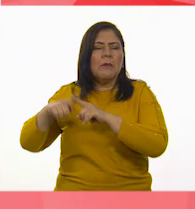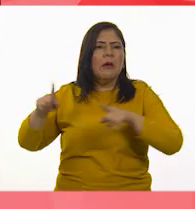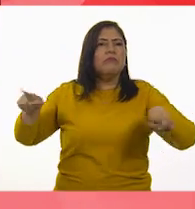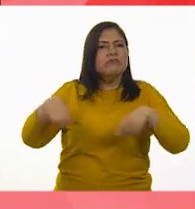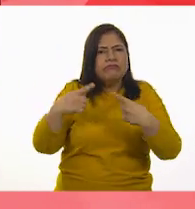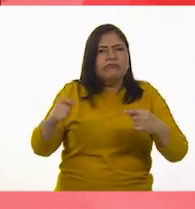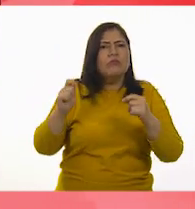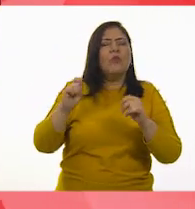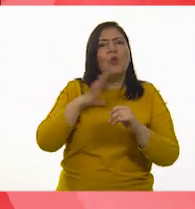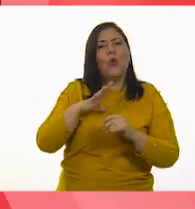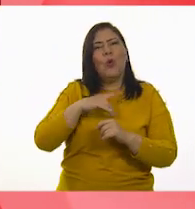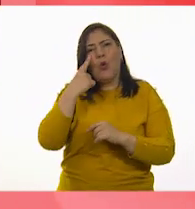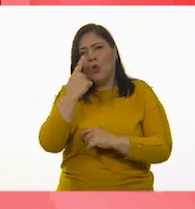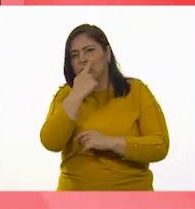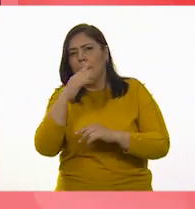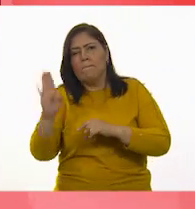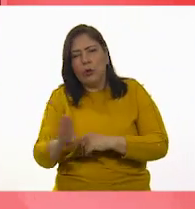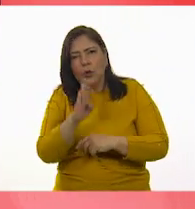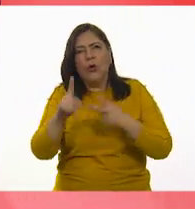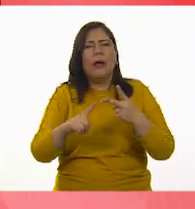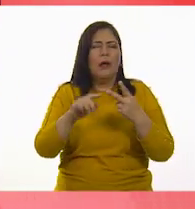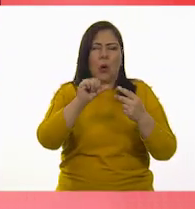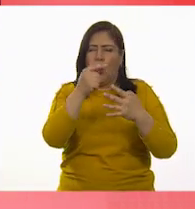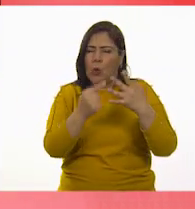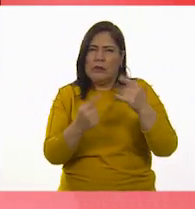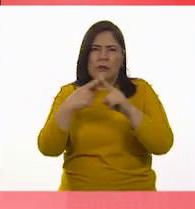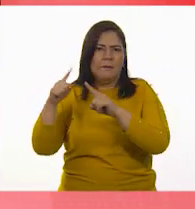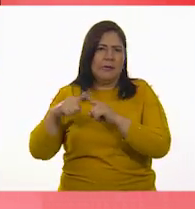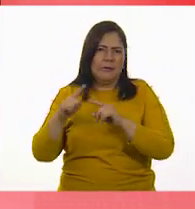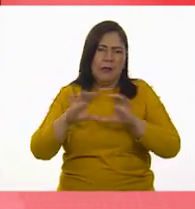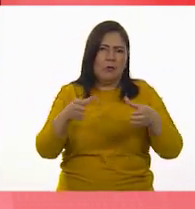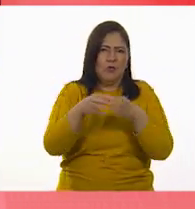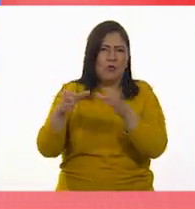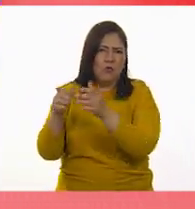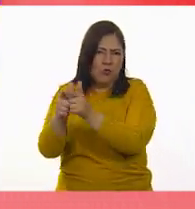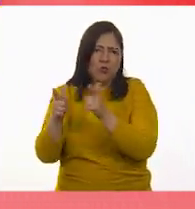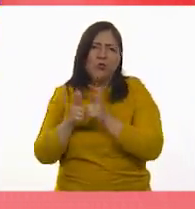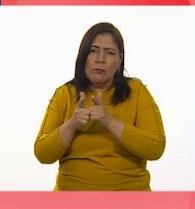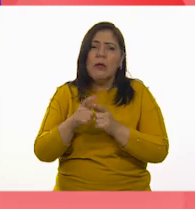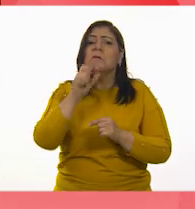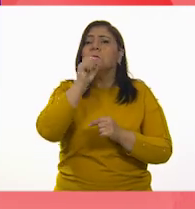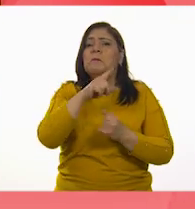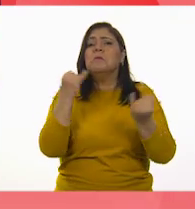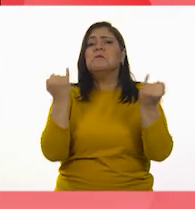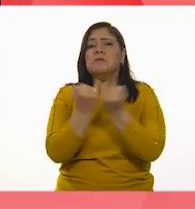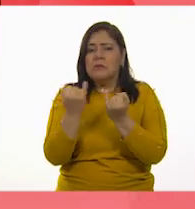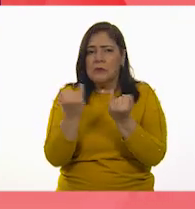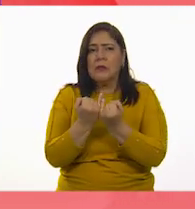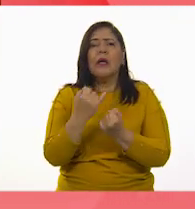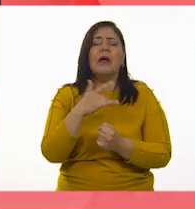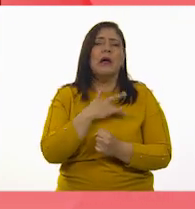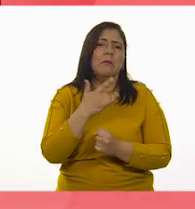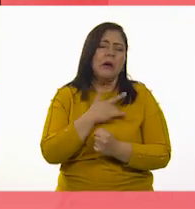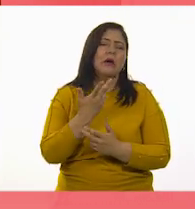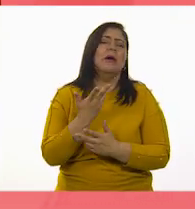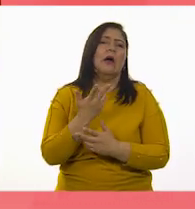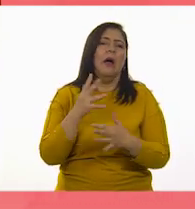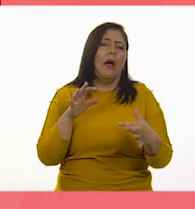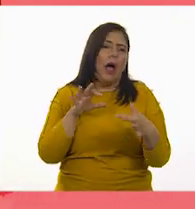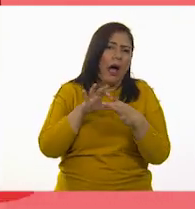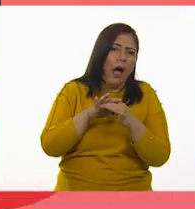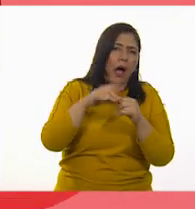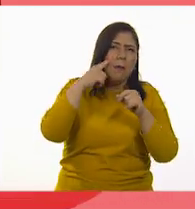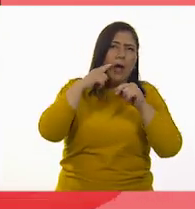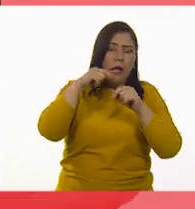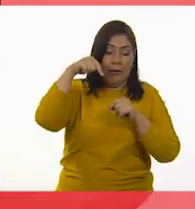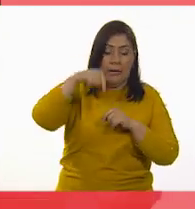Ampara Onia, Ojos de Brujo y Asian Dub Foundation, siguiendo al pie de la letra su motivación de fungir como una ventana